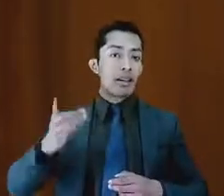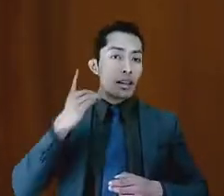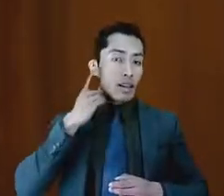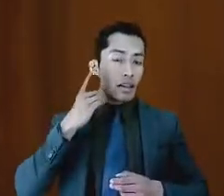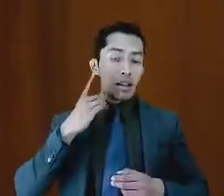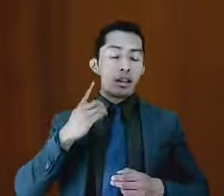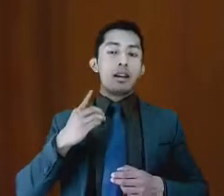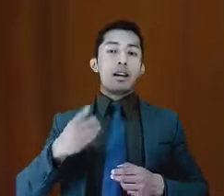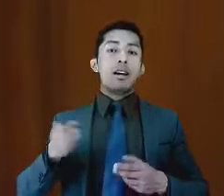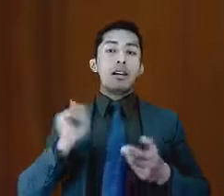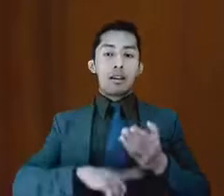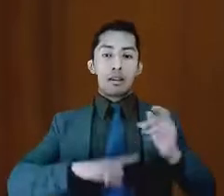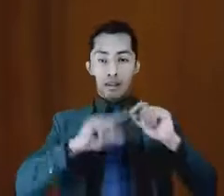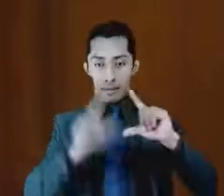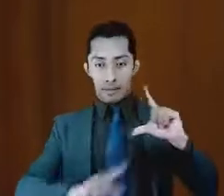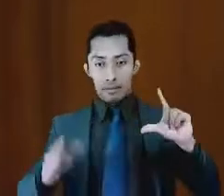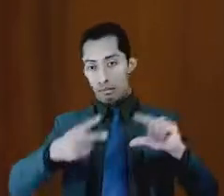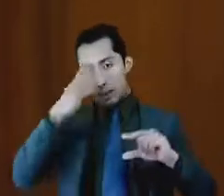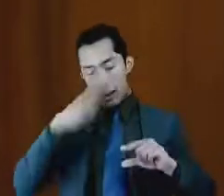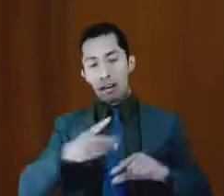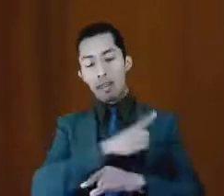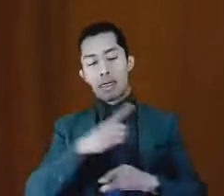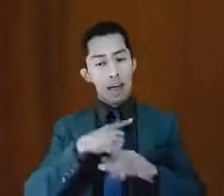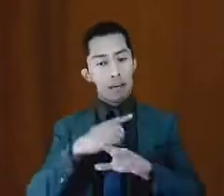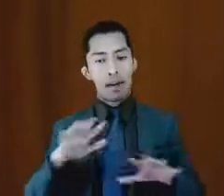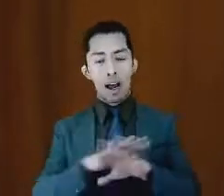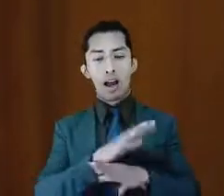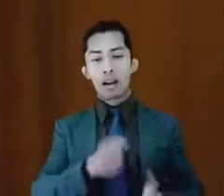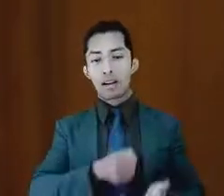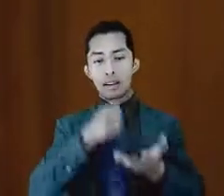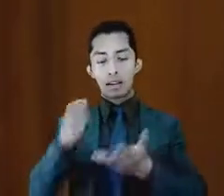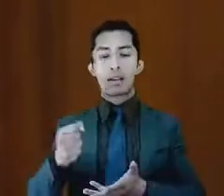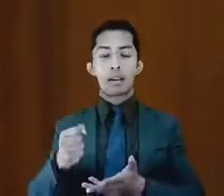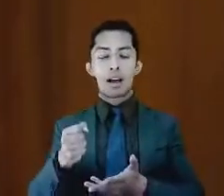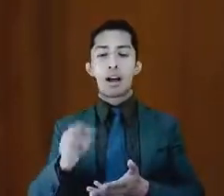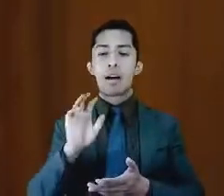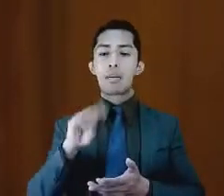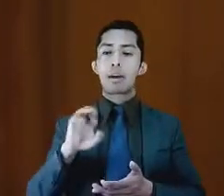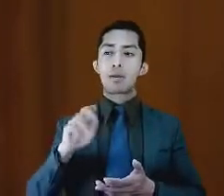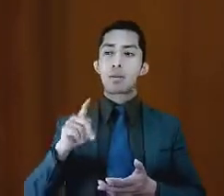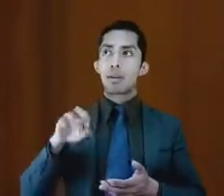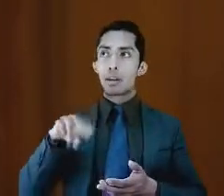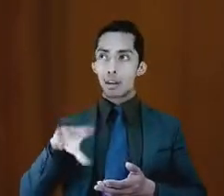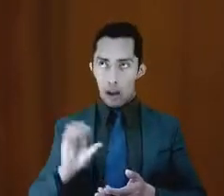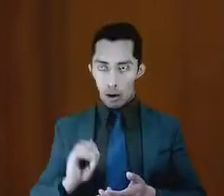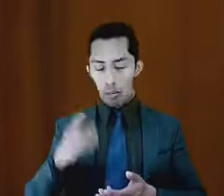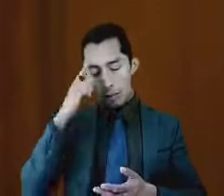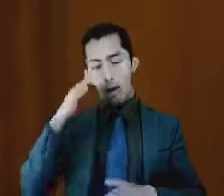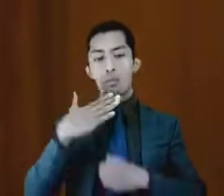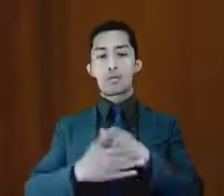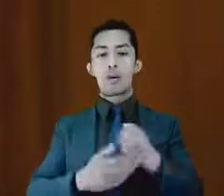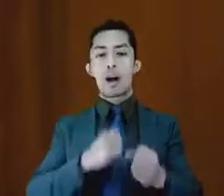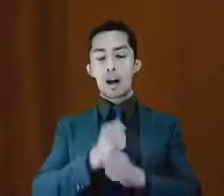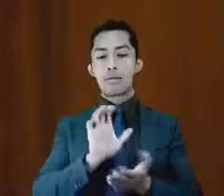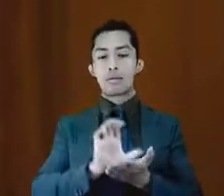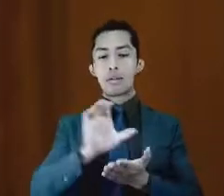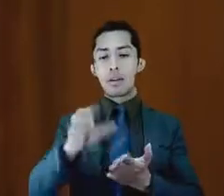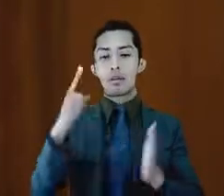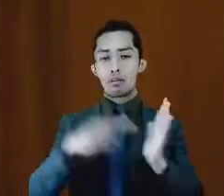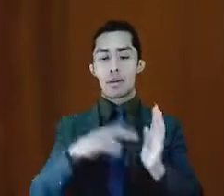H. Congreso de la Unión restituya el Fondo Metropolitano para el próximo ejercicio fiscal